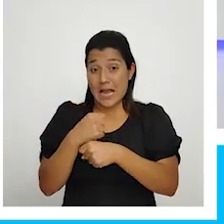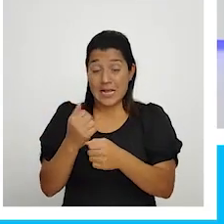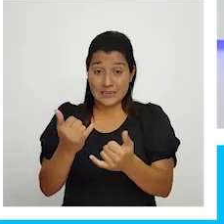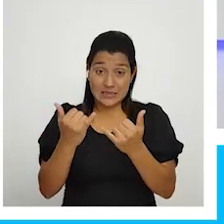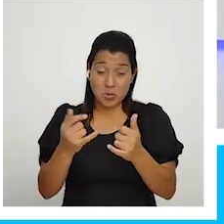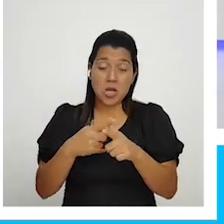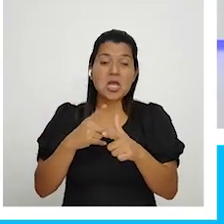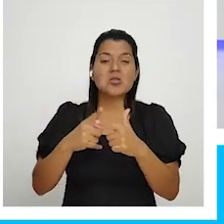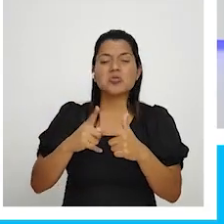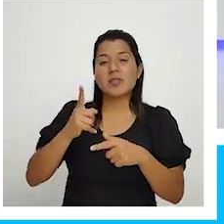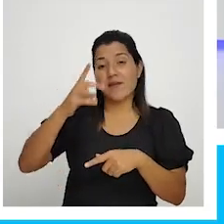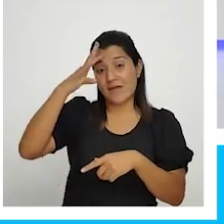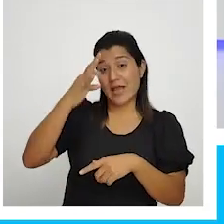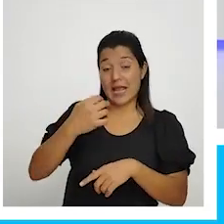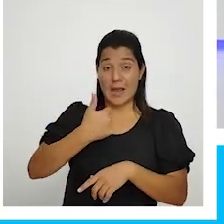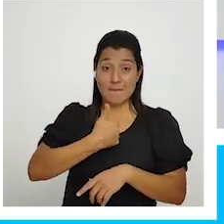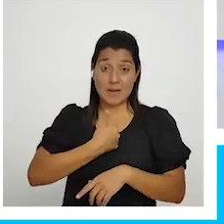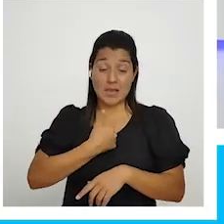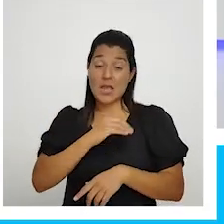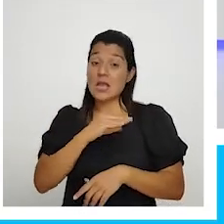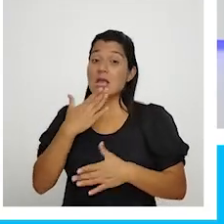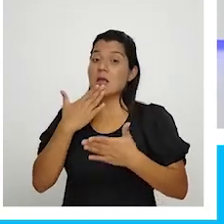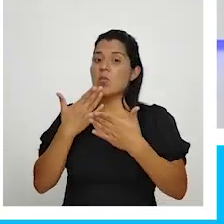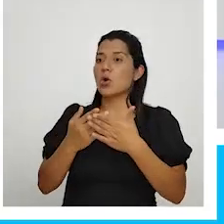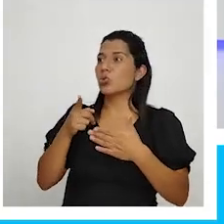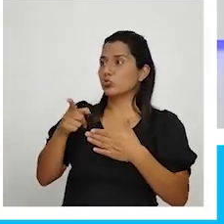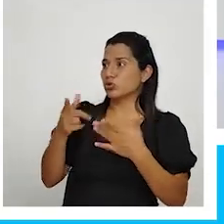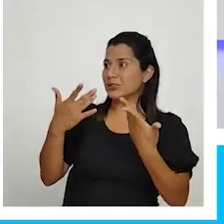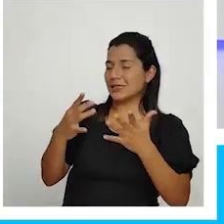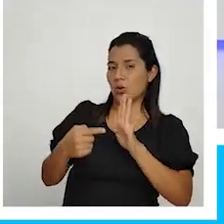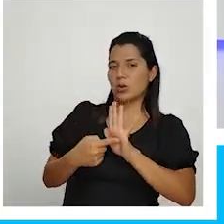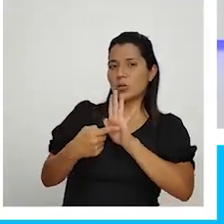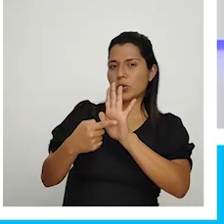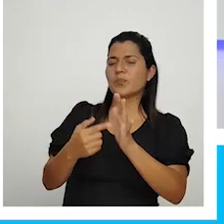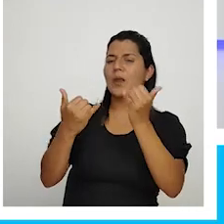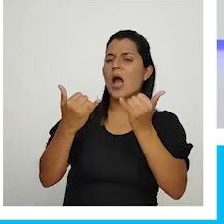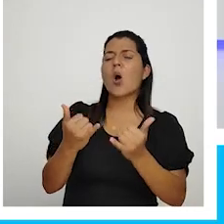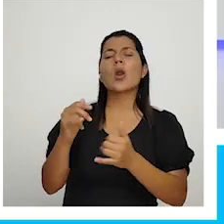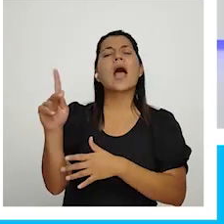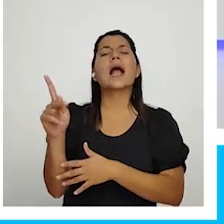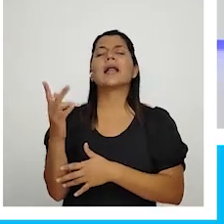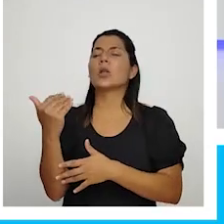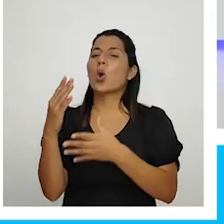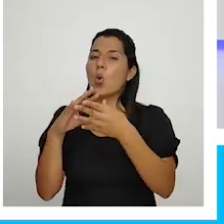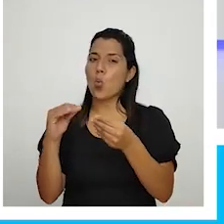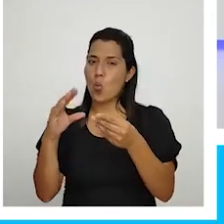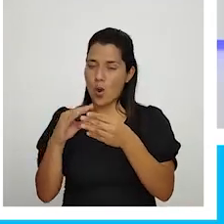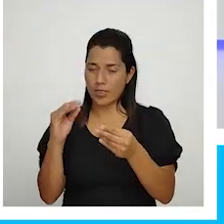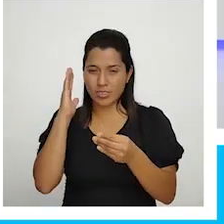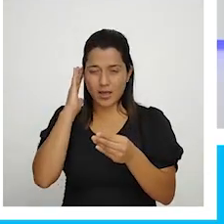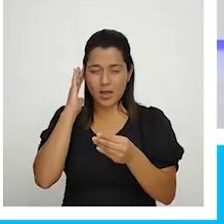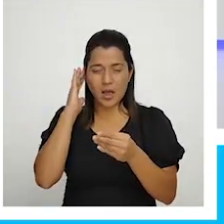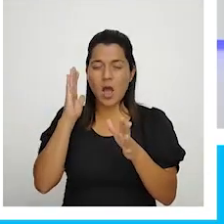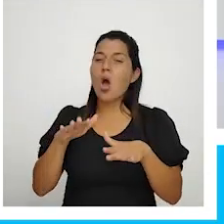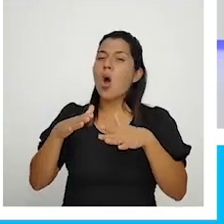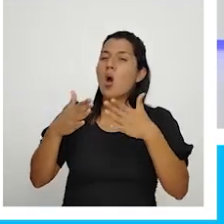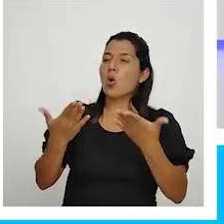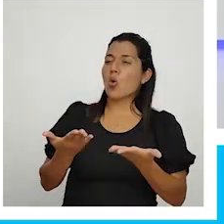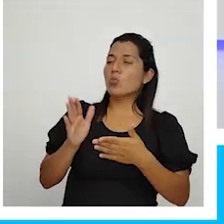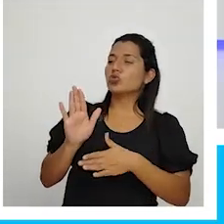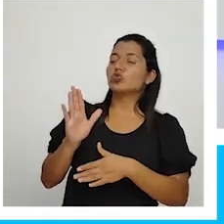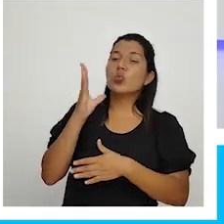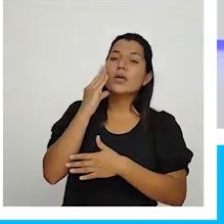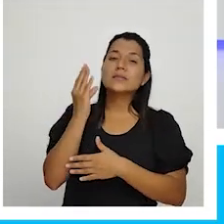cuestión de creer en uno mismo y bueno, vos lo estás demostrando. Ahora, Katherine, contanos un poquito sobre cómo fue también esa